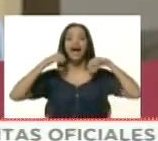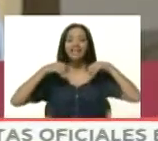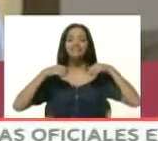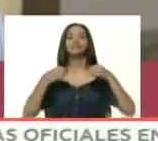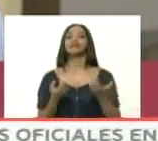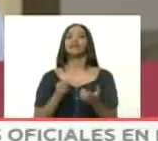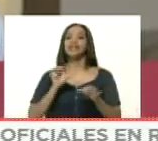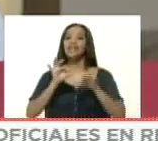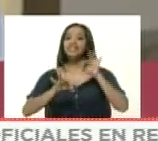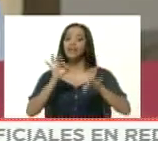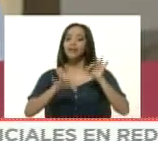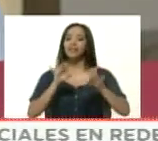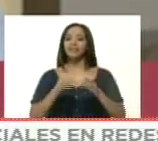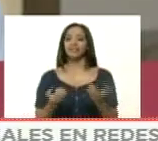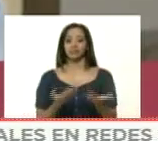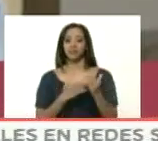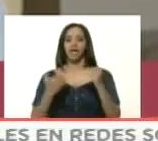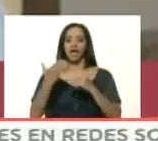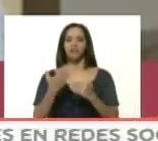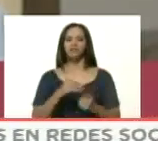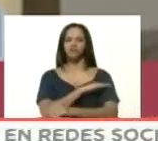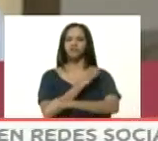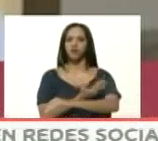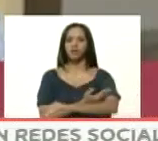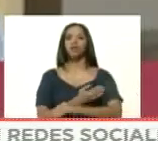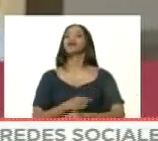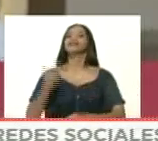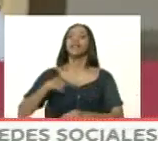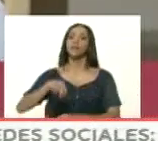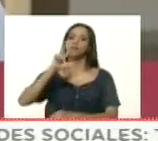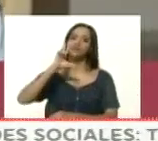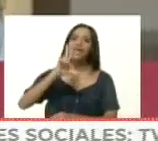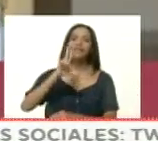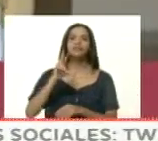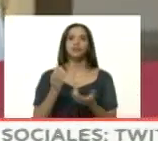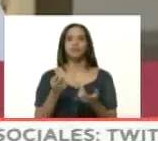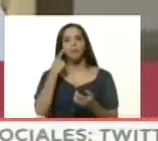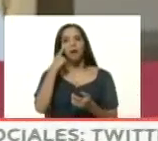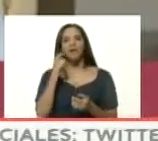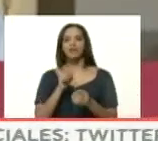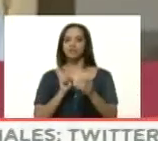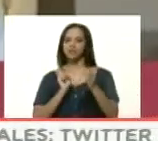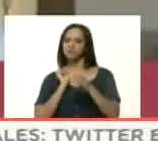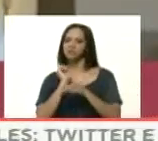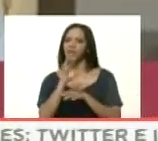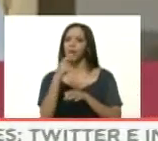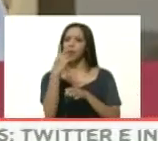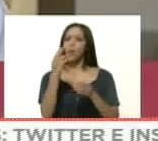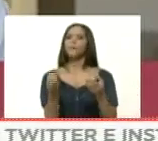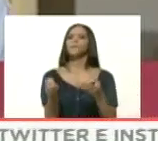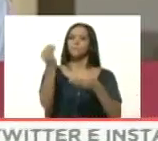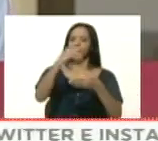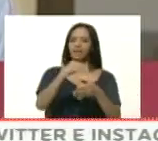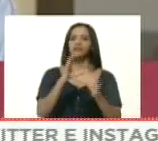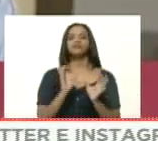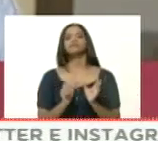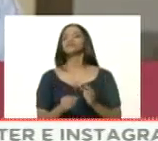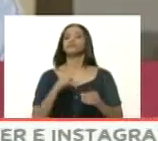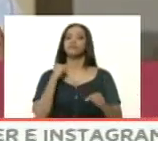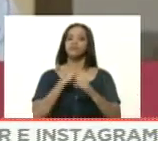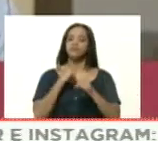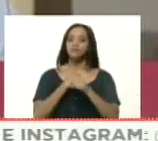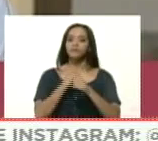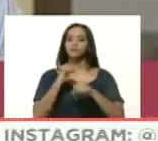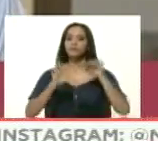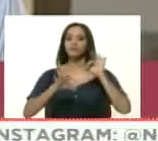alto rendimiento. Tenemos 3 en este momento, vamos a ver si lanzamos 2 más, que se vienen trabajando. Hay algunas semillas que tiene el sector